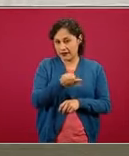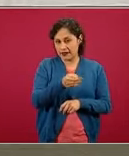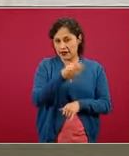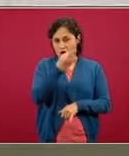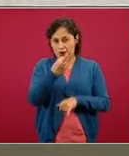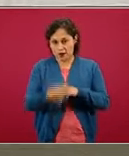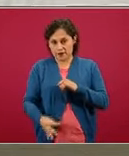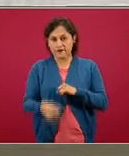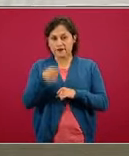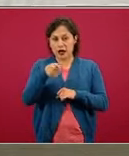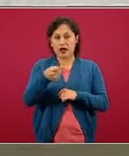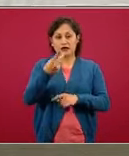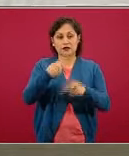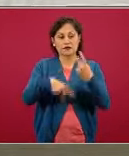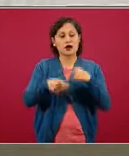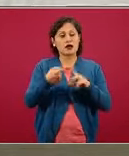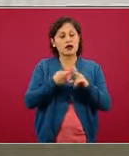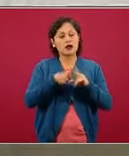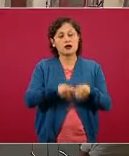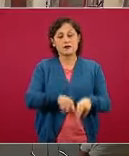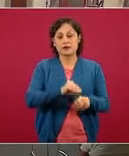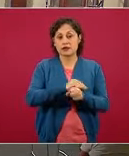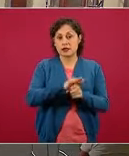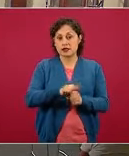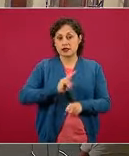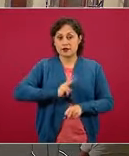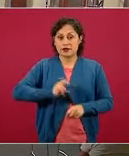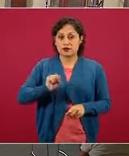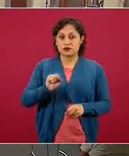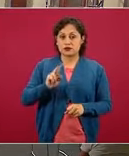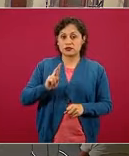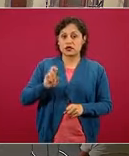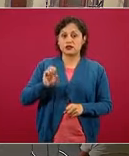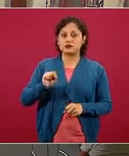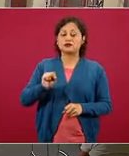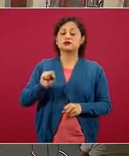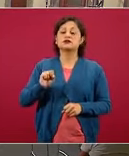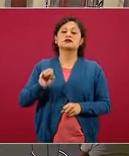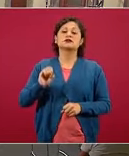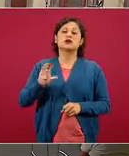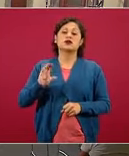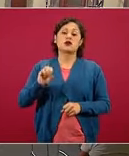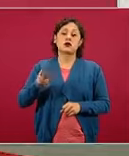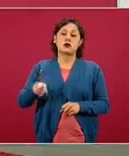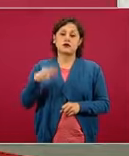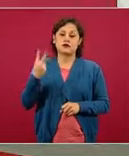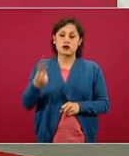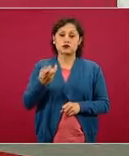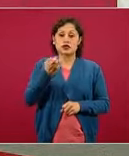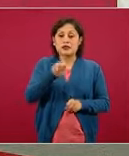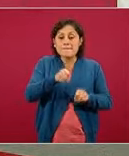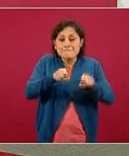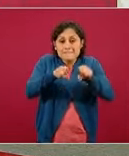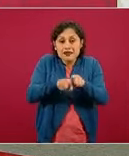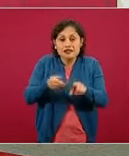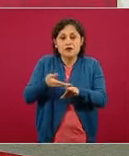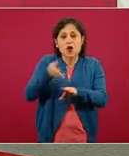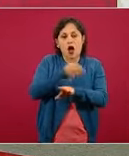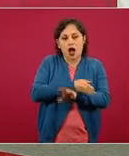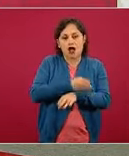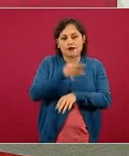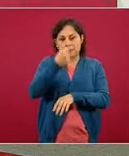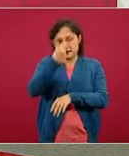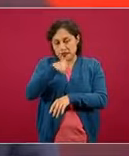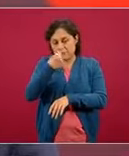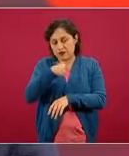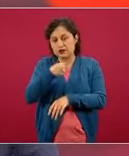a México, virus SARS-CoV-2 se integra a la vigilancia de lo que ya hacíamos de influenza. En México